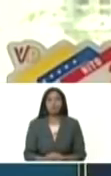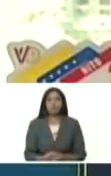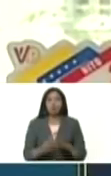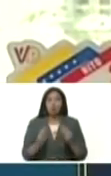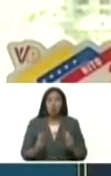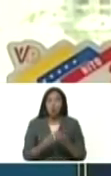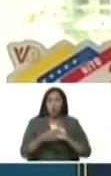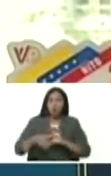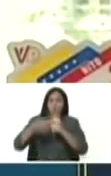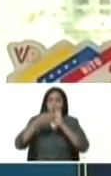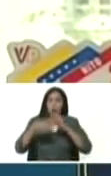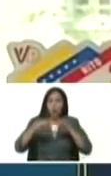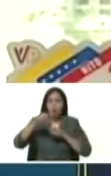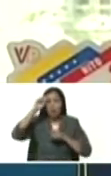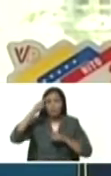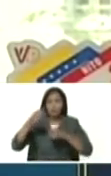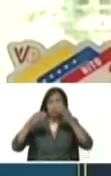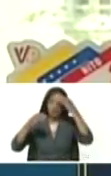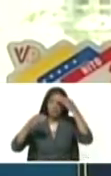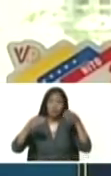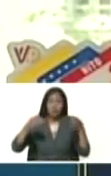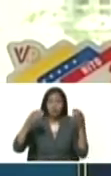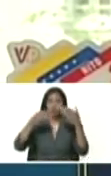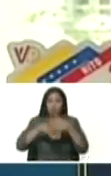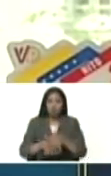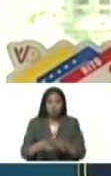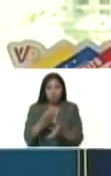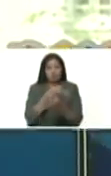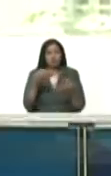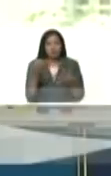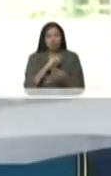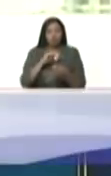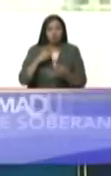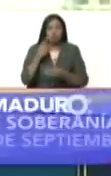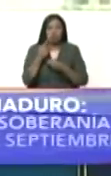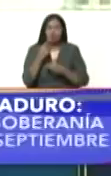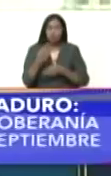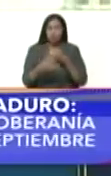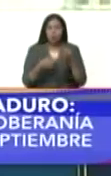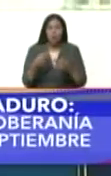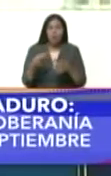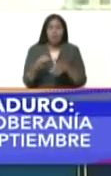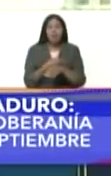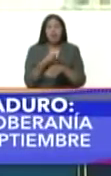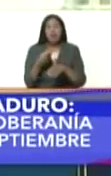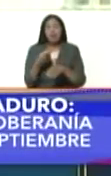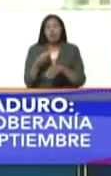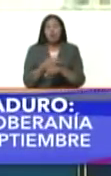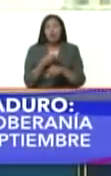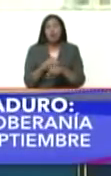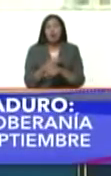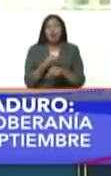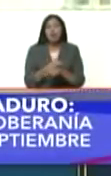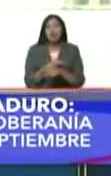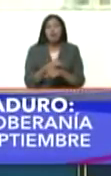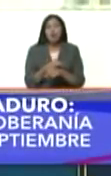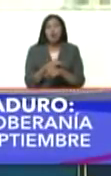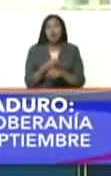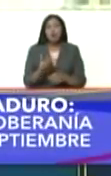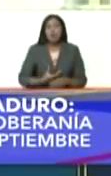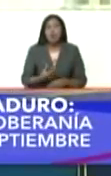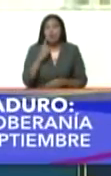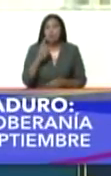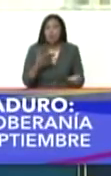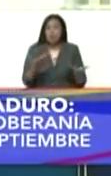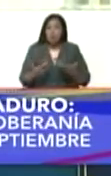Todos unidos en Unión Cívico-Militar. Excelente. Me dicen que el gobernador Rafael Calles me tiene un regalo muy hermoso que